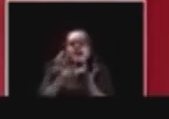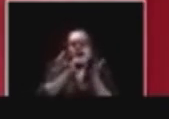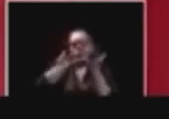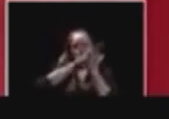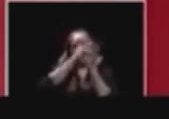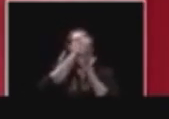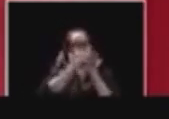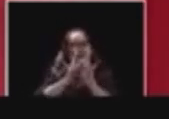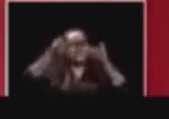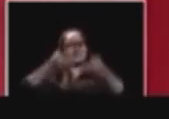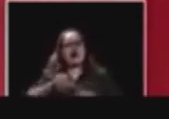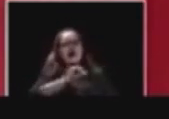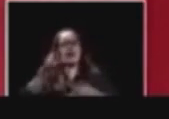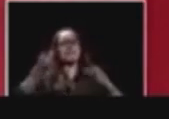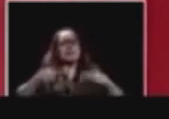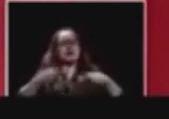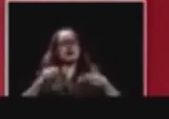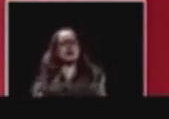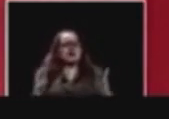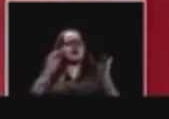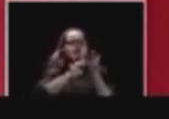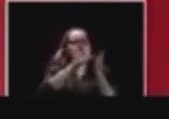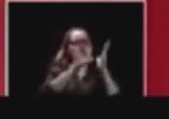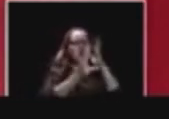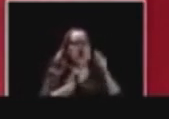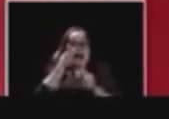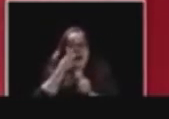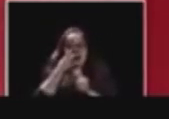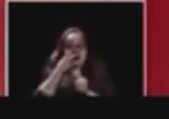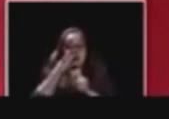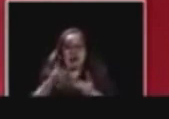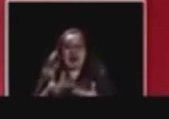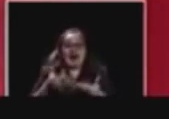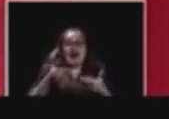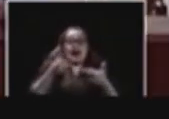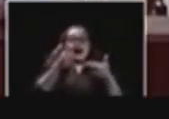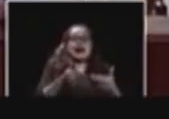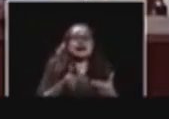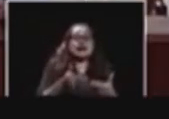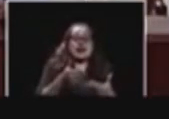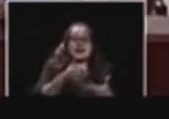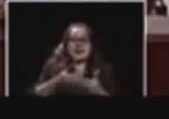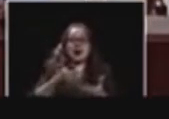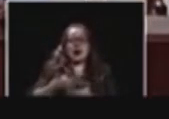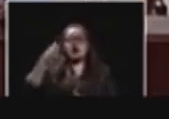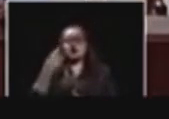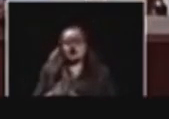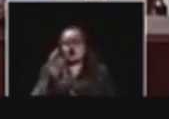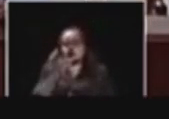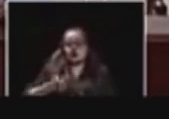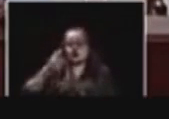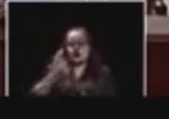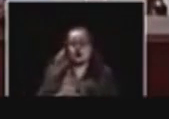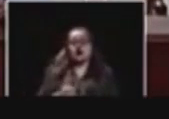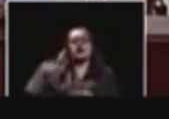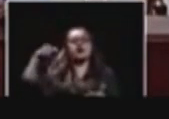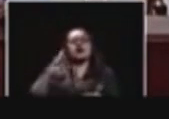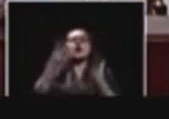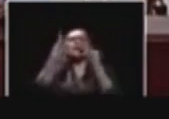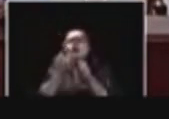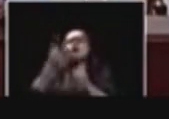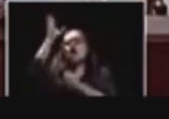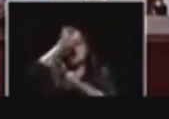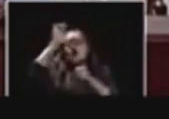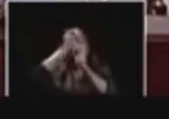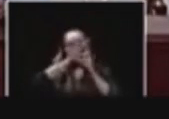humana. Esta es nuestra herencia, esta es nuestra ciudad, ciudad